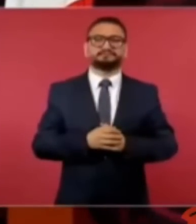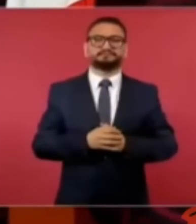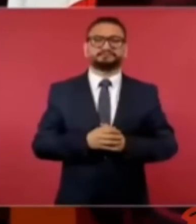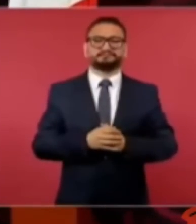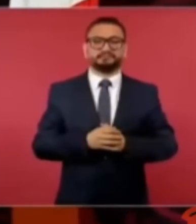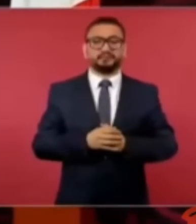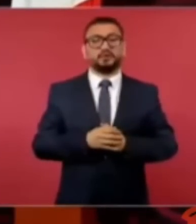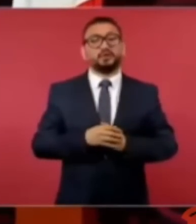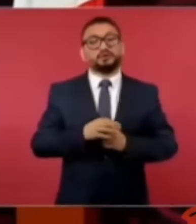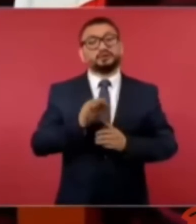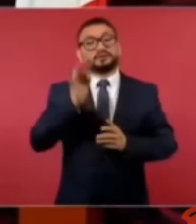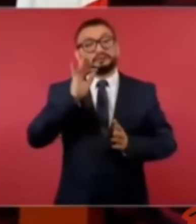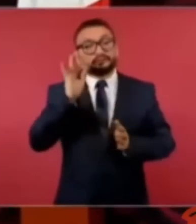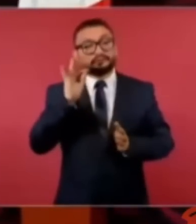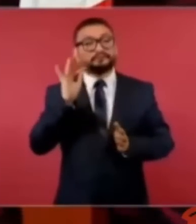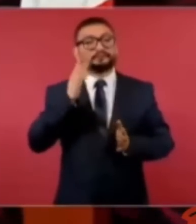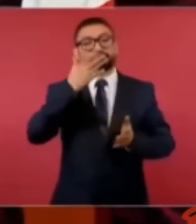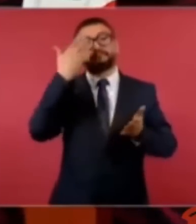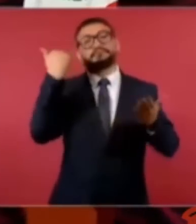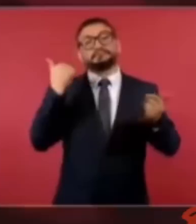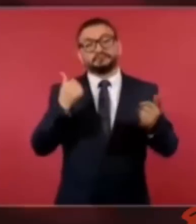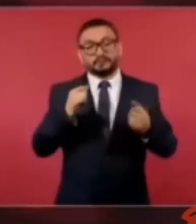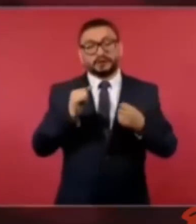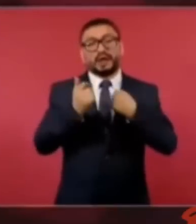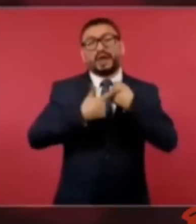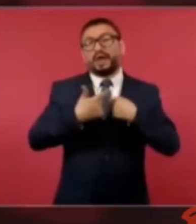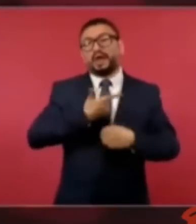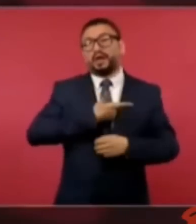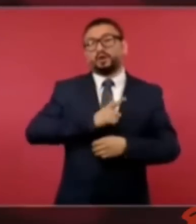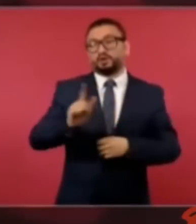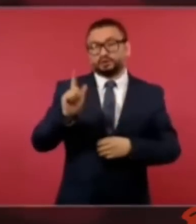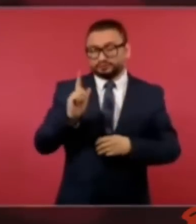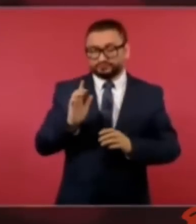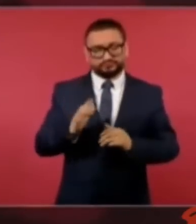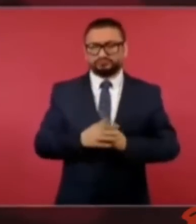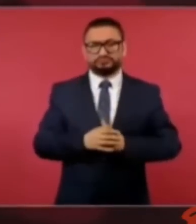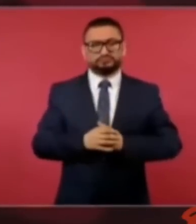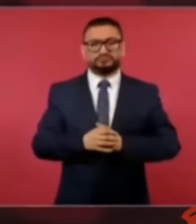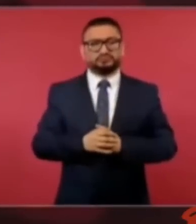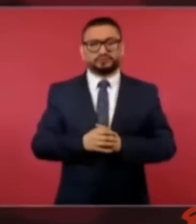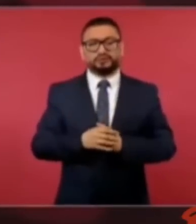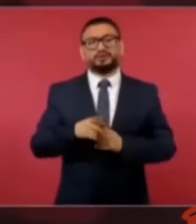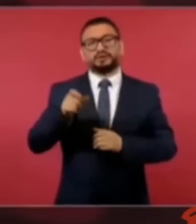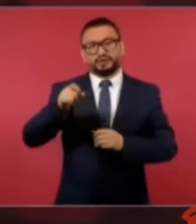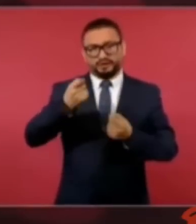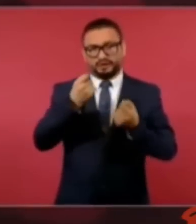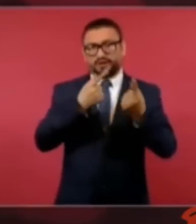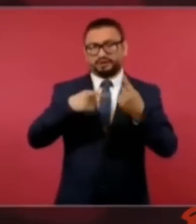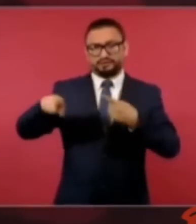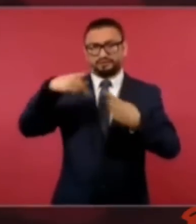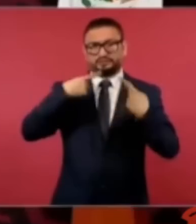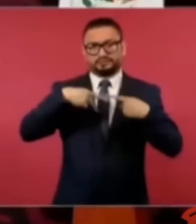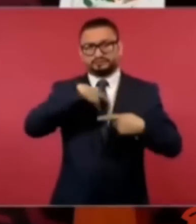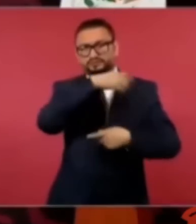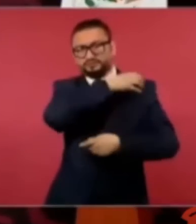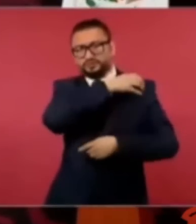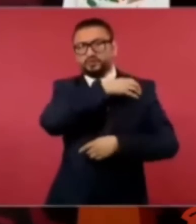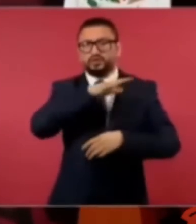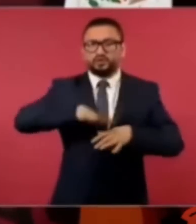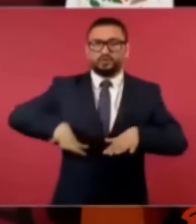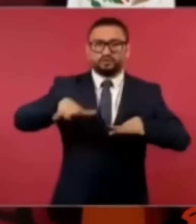no vaya a ser que no les guste, ¿no?, a oficiales, a la tropa.